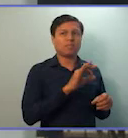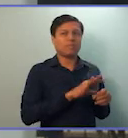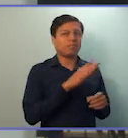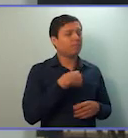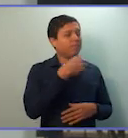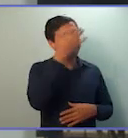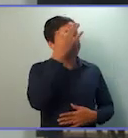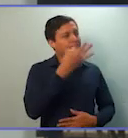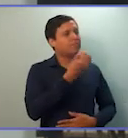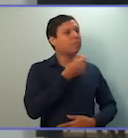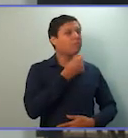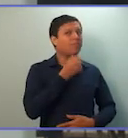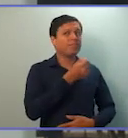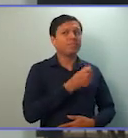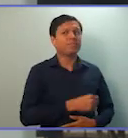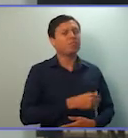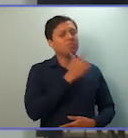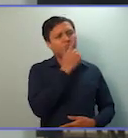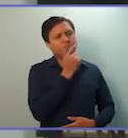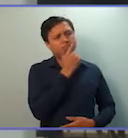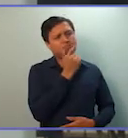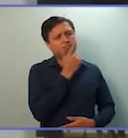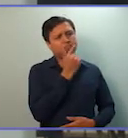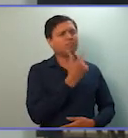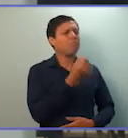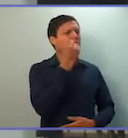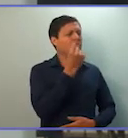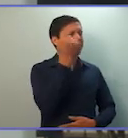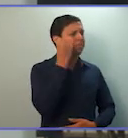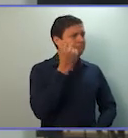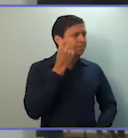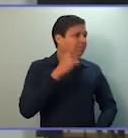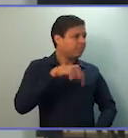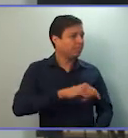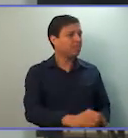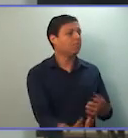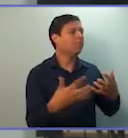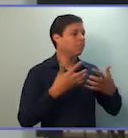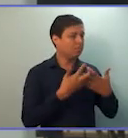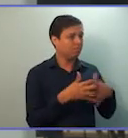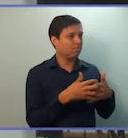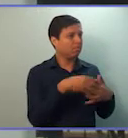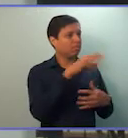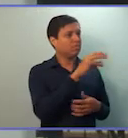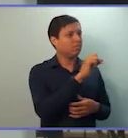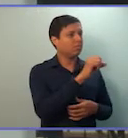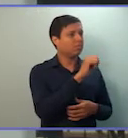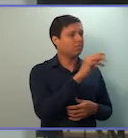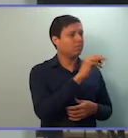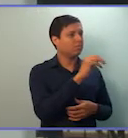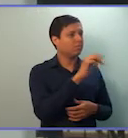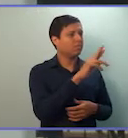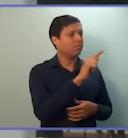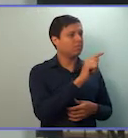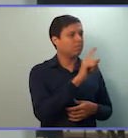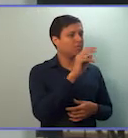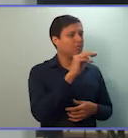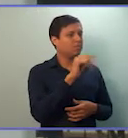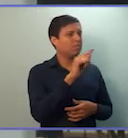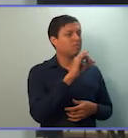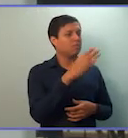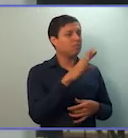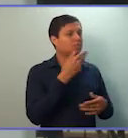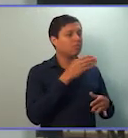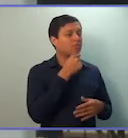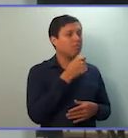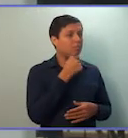creo que hay noticias interesantes e importantes en el sentido de que esta empresa smartmatic ha anunciado que el tribunal supremo